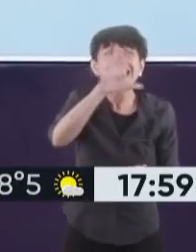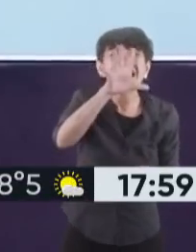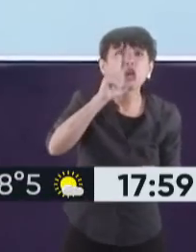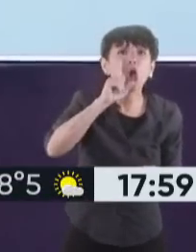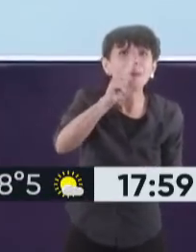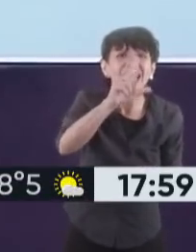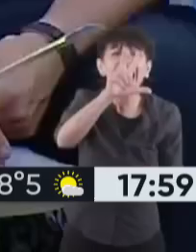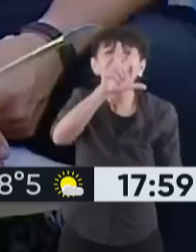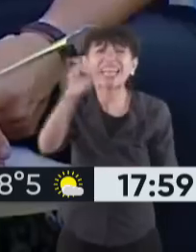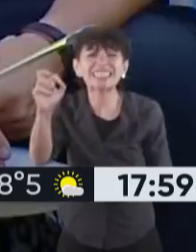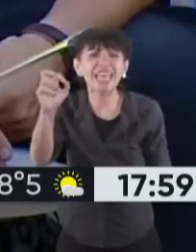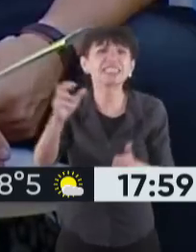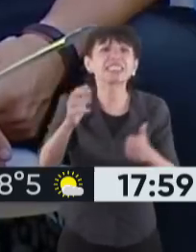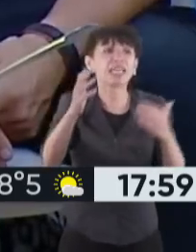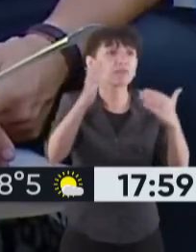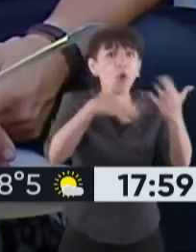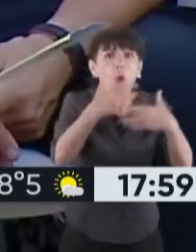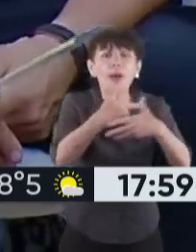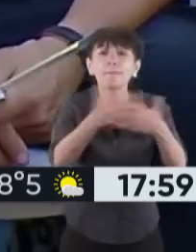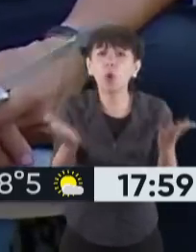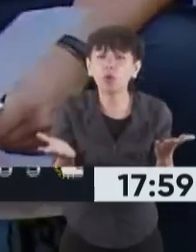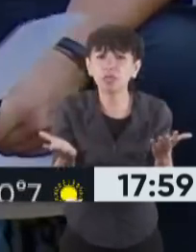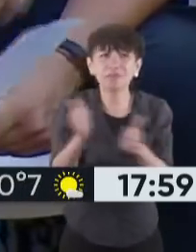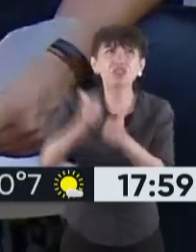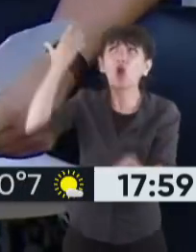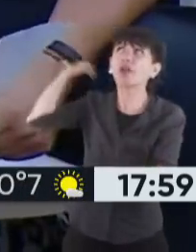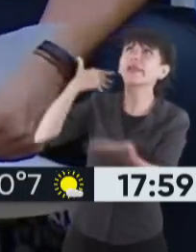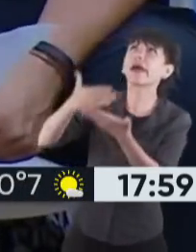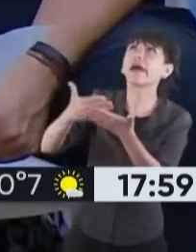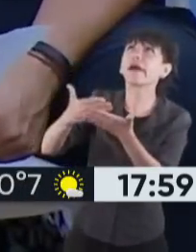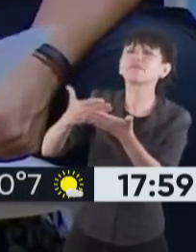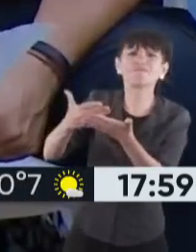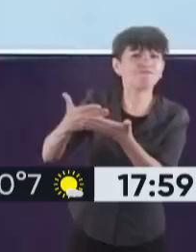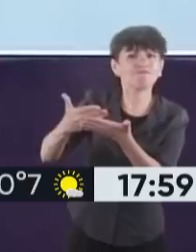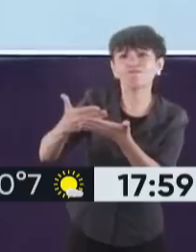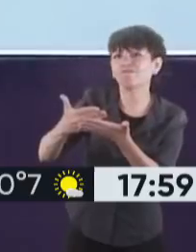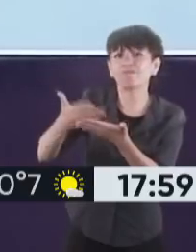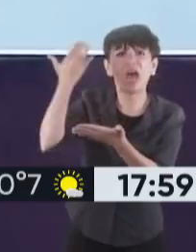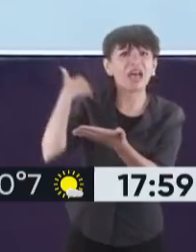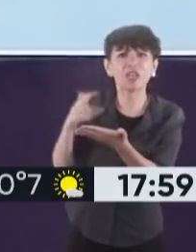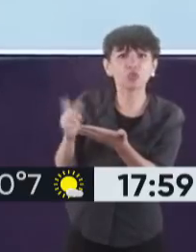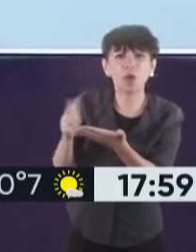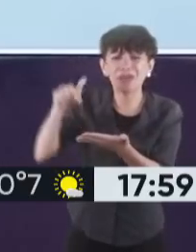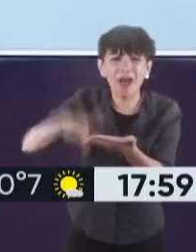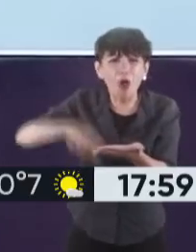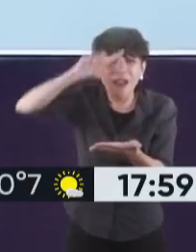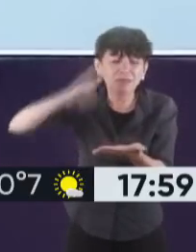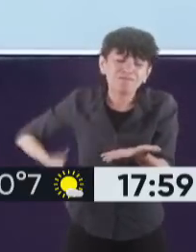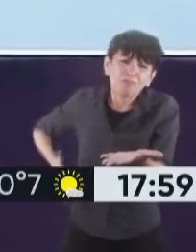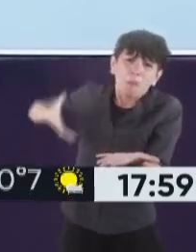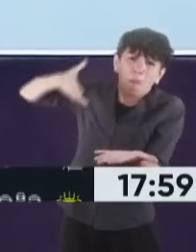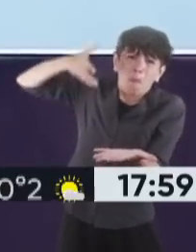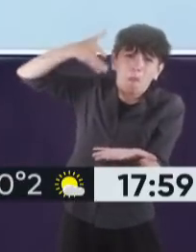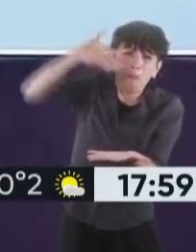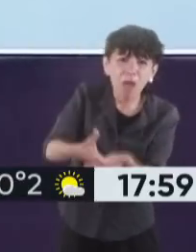5.300 obras públicas. En la historia de la democracia argentina hubo semejante cantidad de inversión del Estado en obras públicas como el